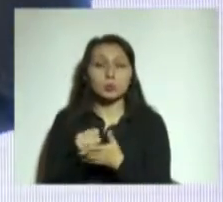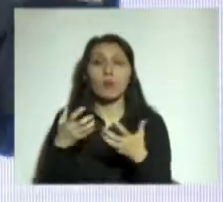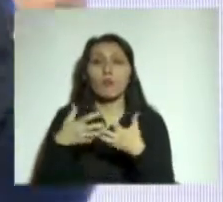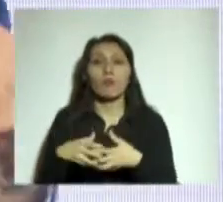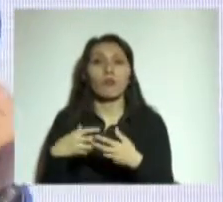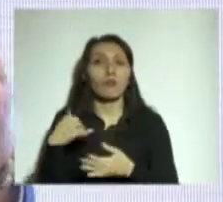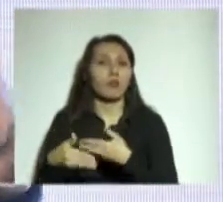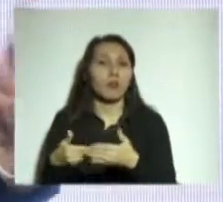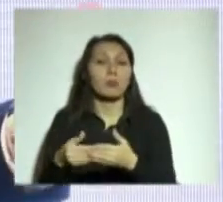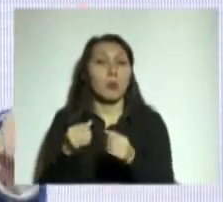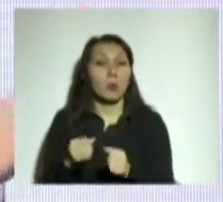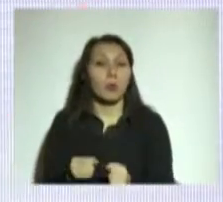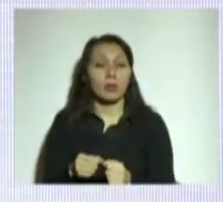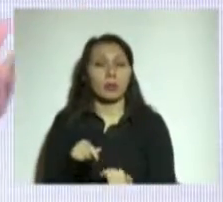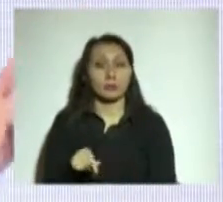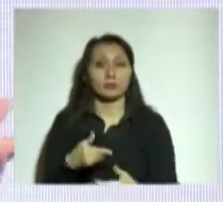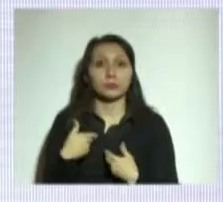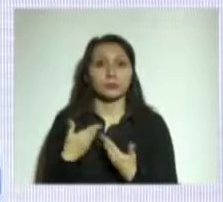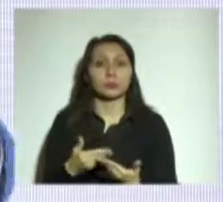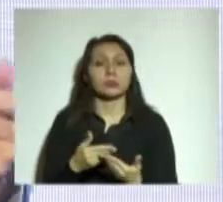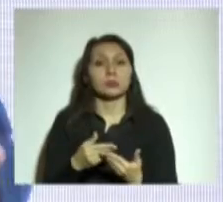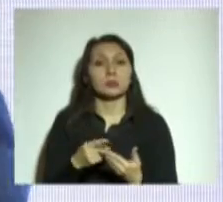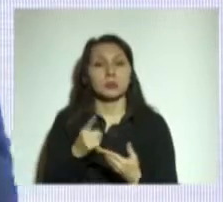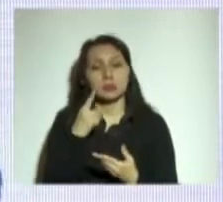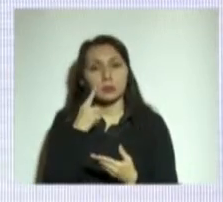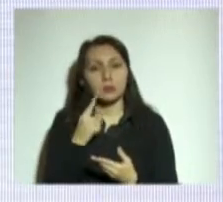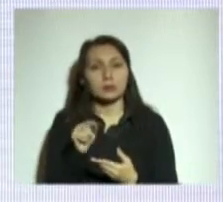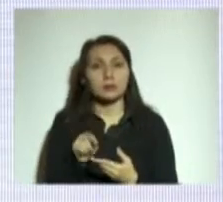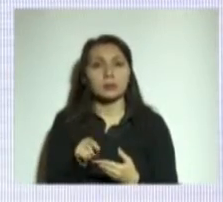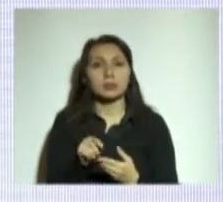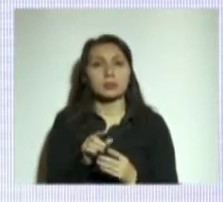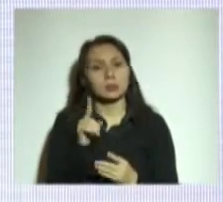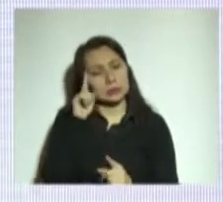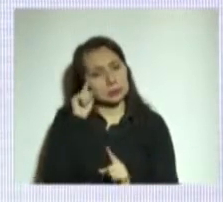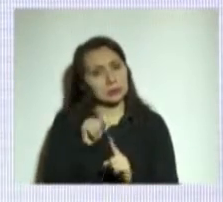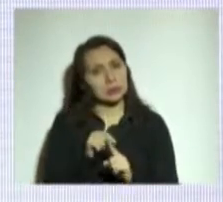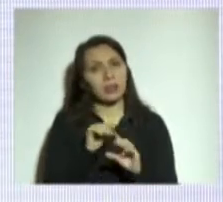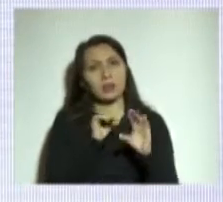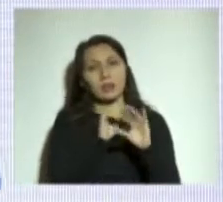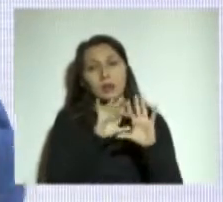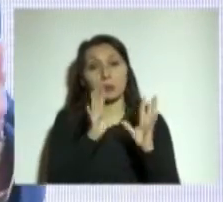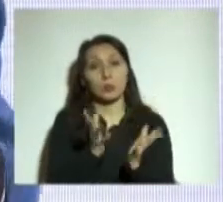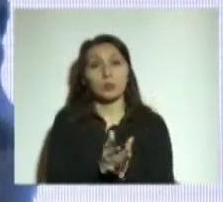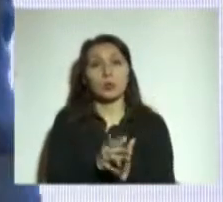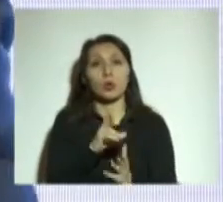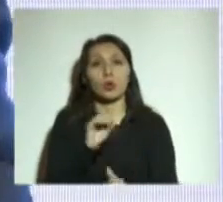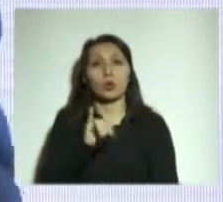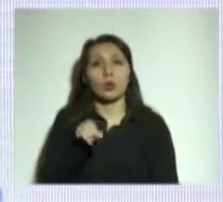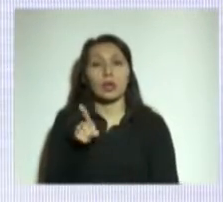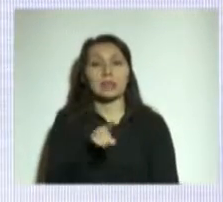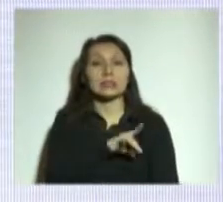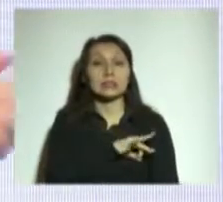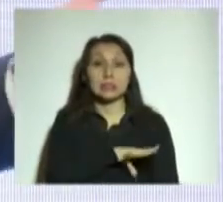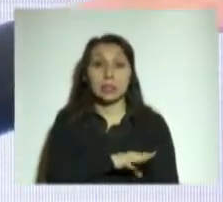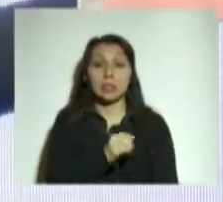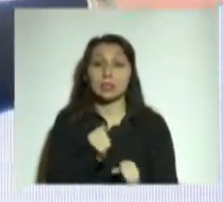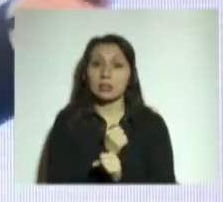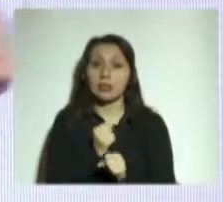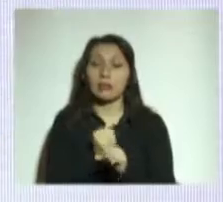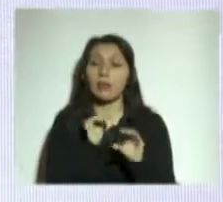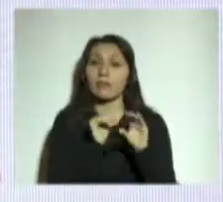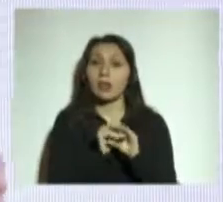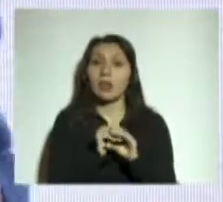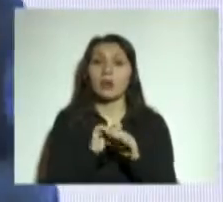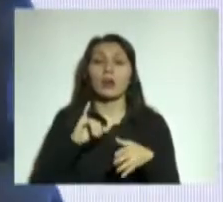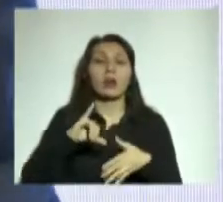mecanismos que se pueden producir. Yo aquí he traído, pues, Víctor Vergara, que es un especialista del Banco Mundial, Eduardo Rojas, que es chileno y que ha trabajado para el Banco